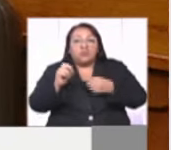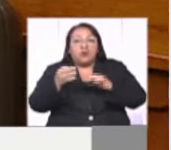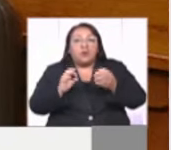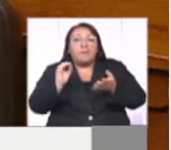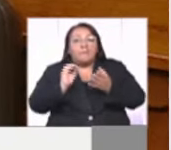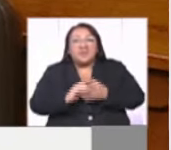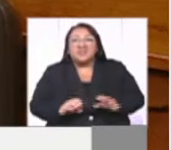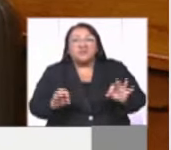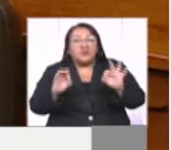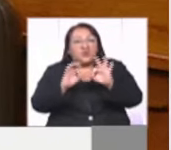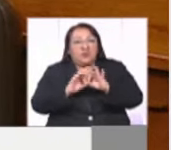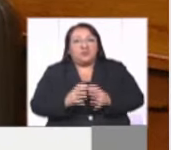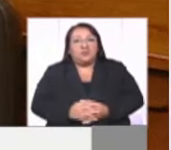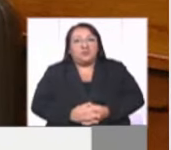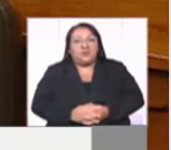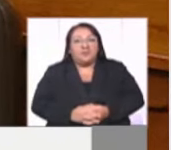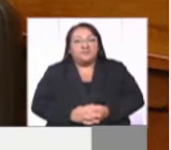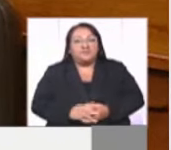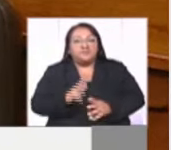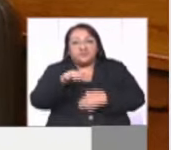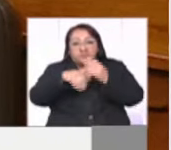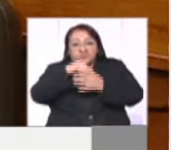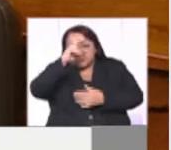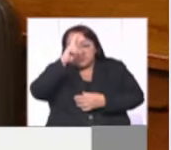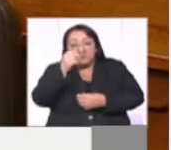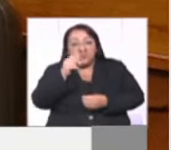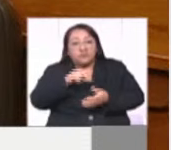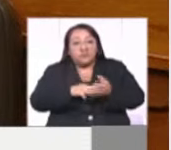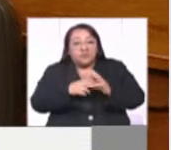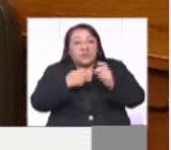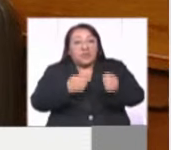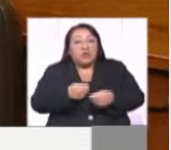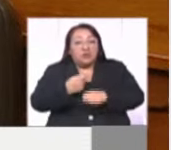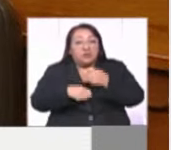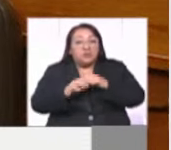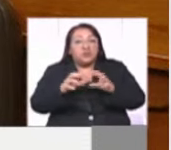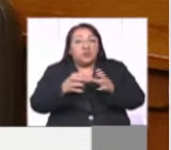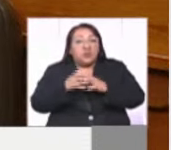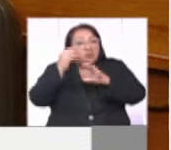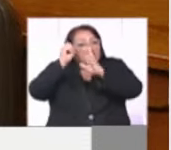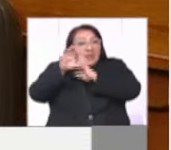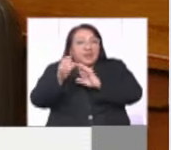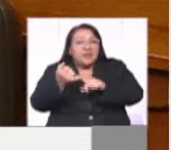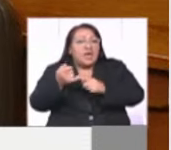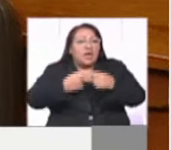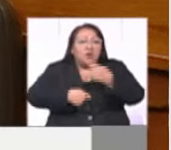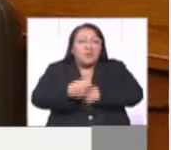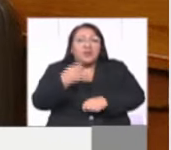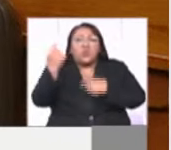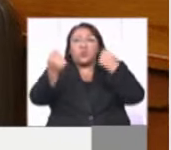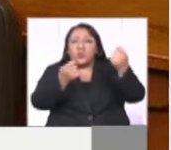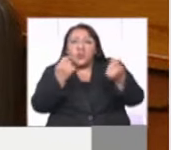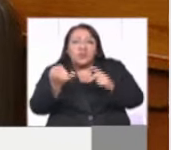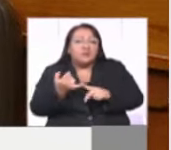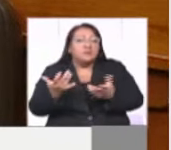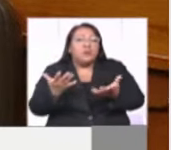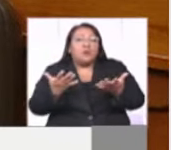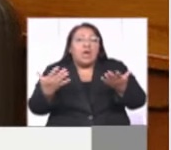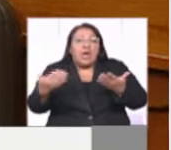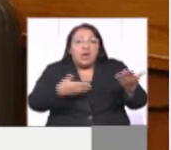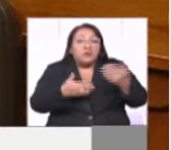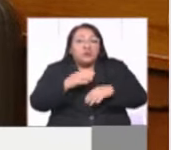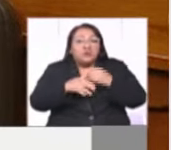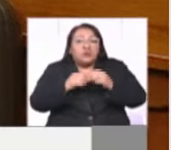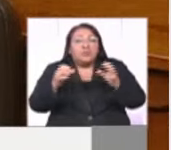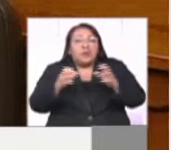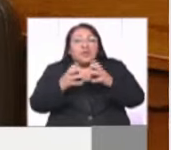más importantes del país, como es la agroexportación, la minería, el comercio, turismo, colaboradores de